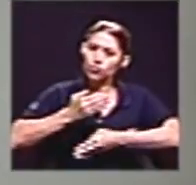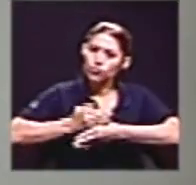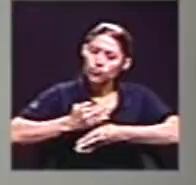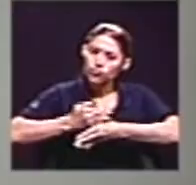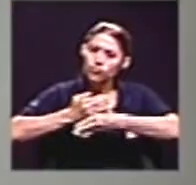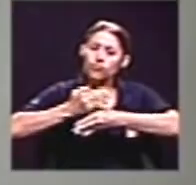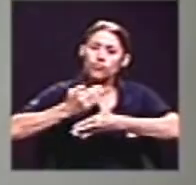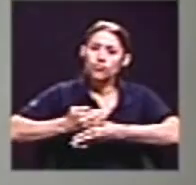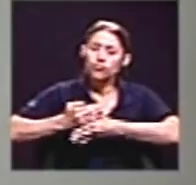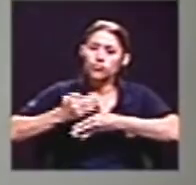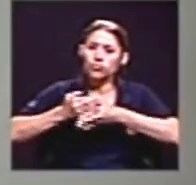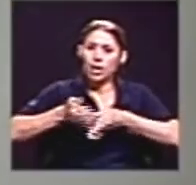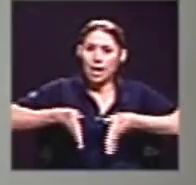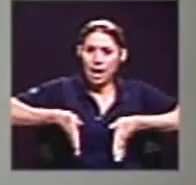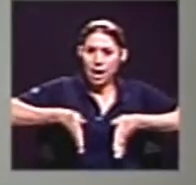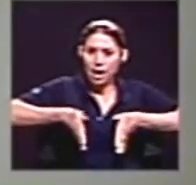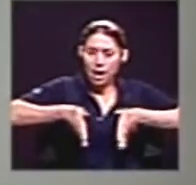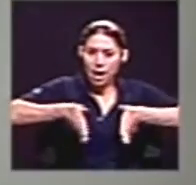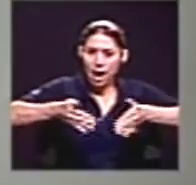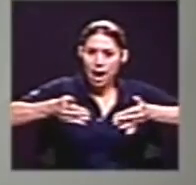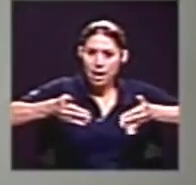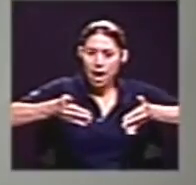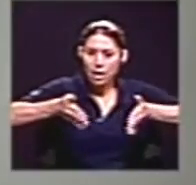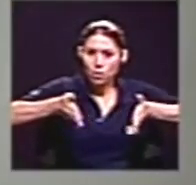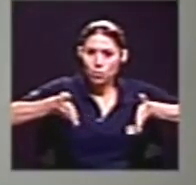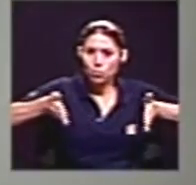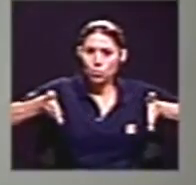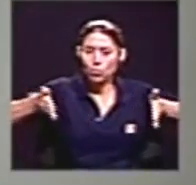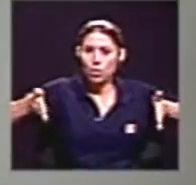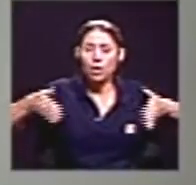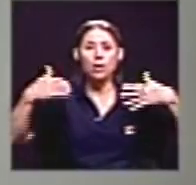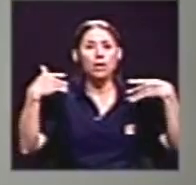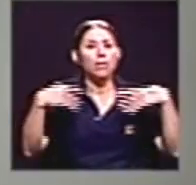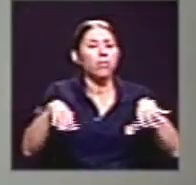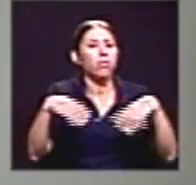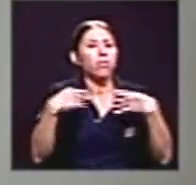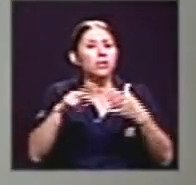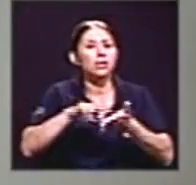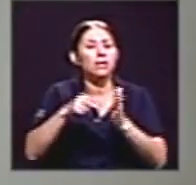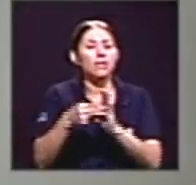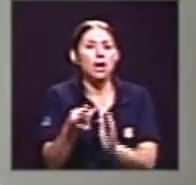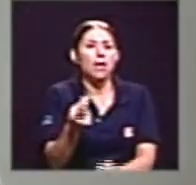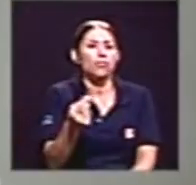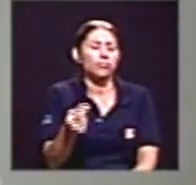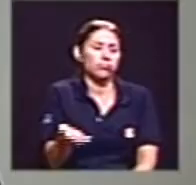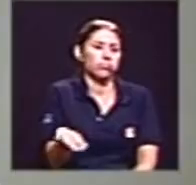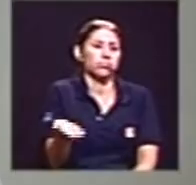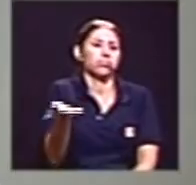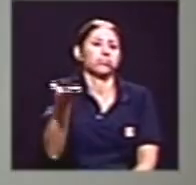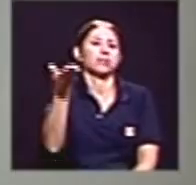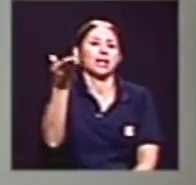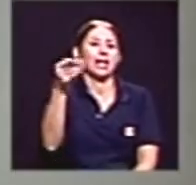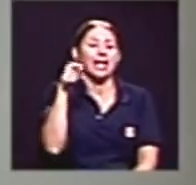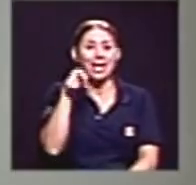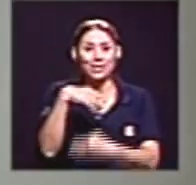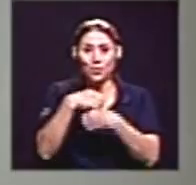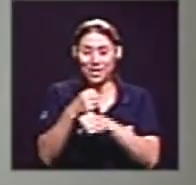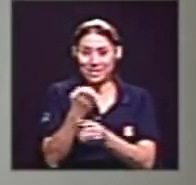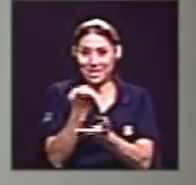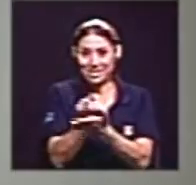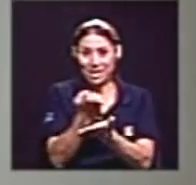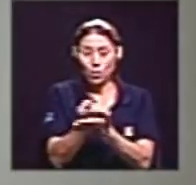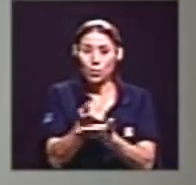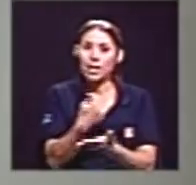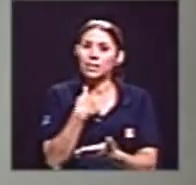del canal, son cifras monumentales, ¿no? Eso hace que esa economía tenga con un sector construcción